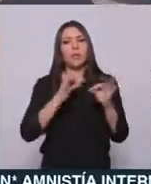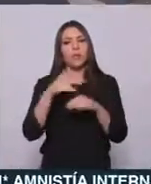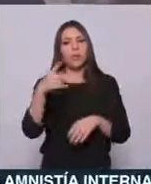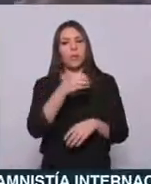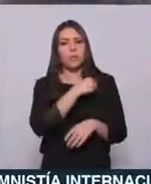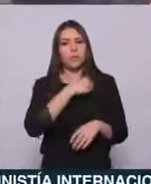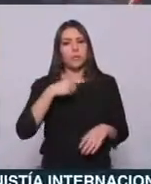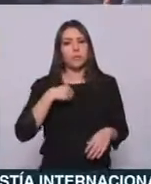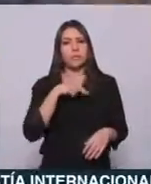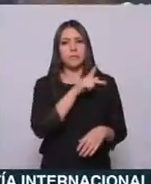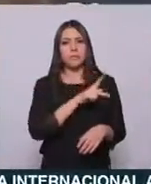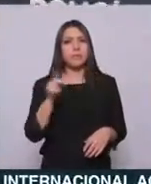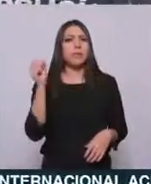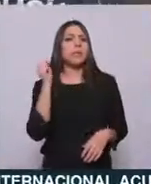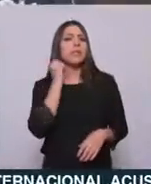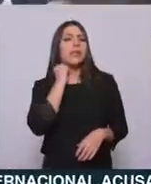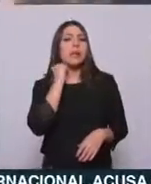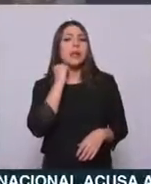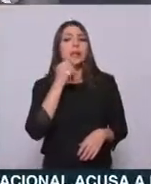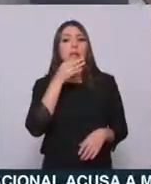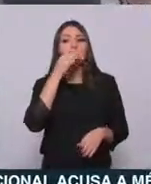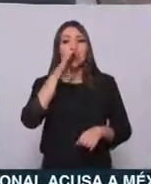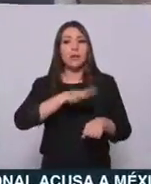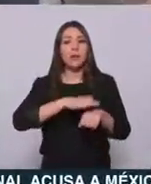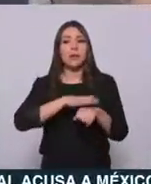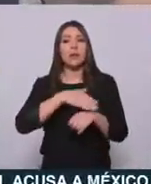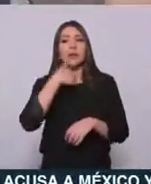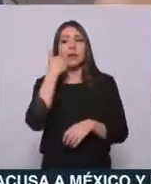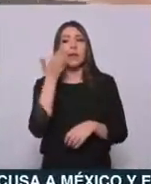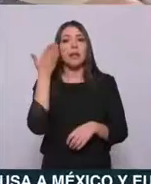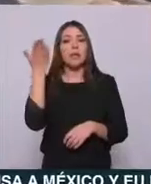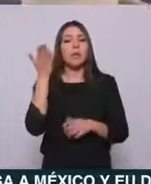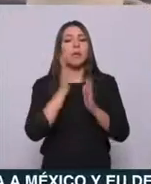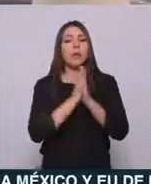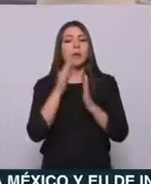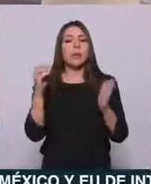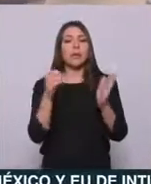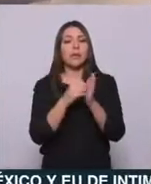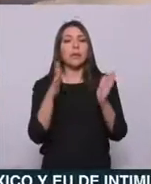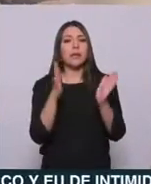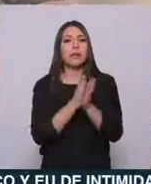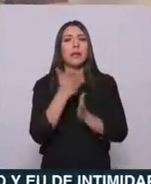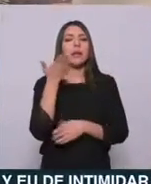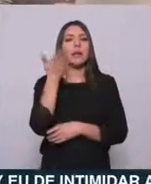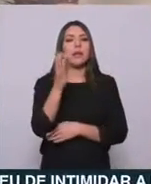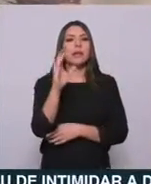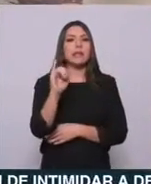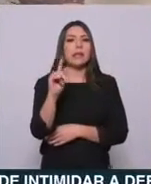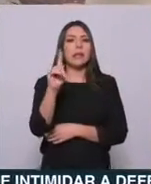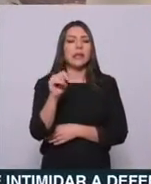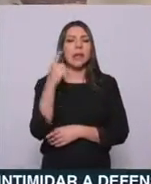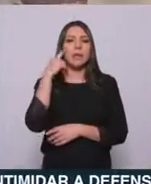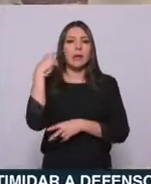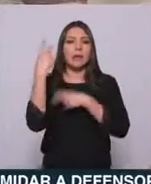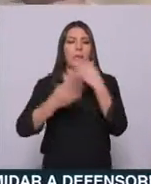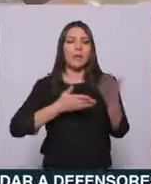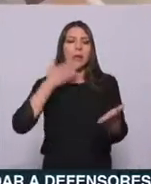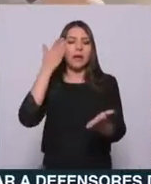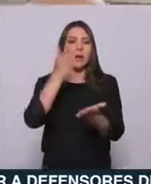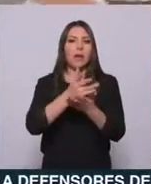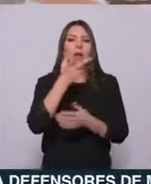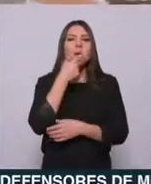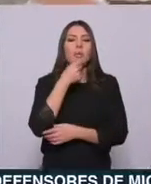Usted desde el Senado se ha pronunciado y ha pedido que se cite a comparecencia al secretario de Seguridad Ciudadana,